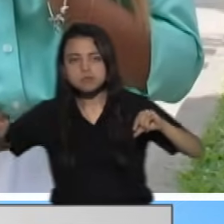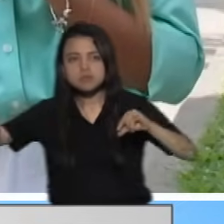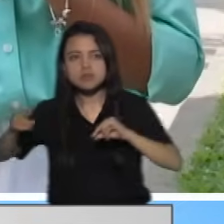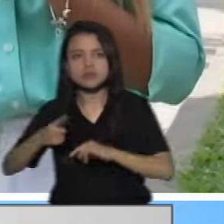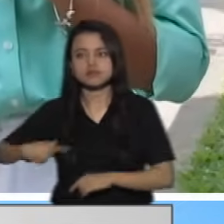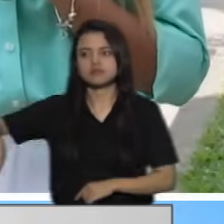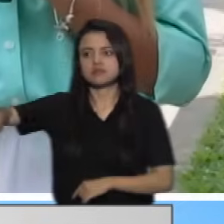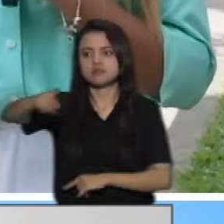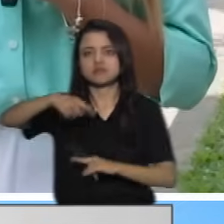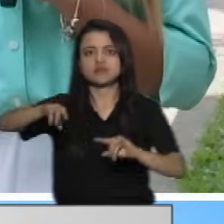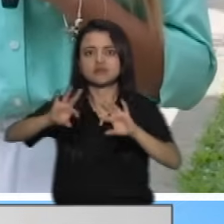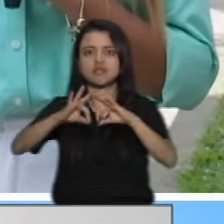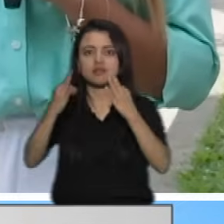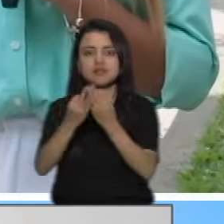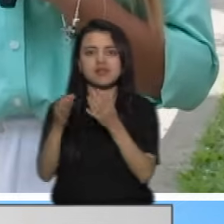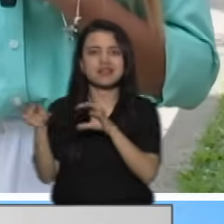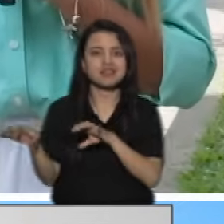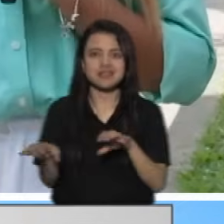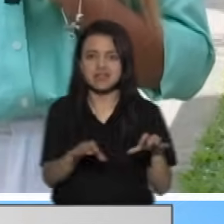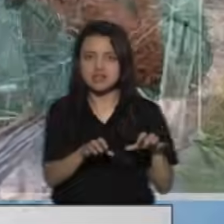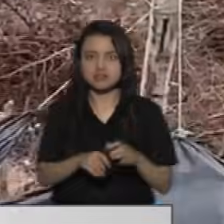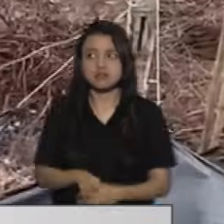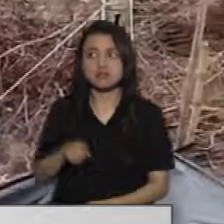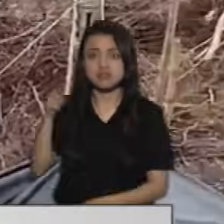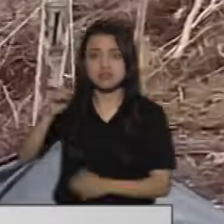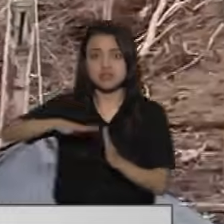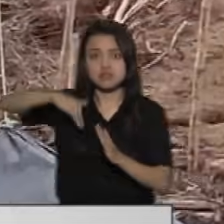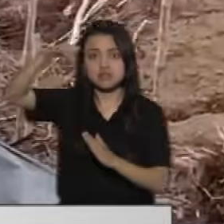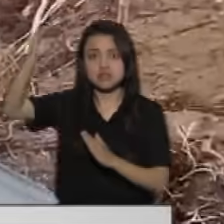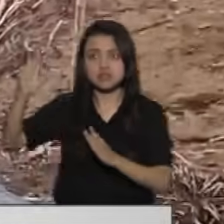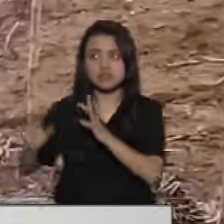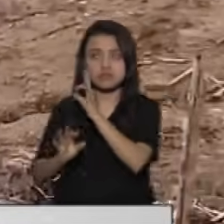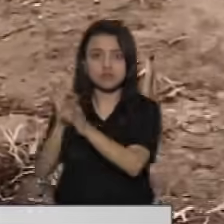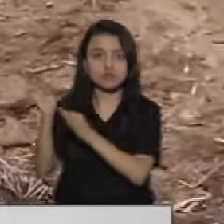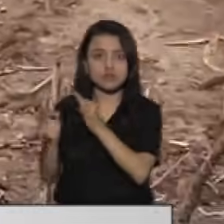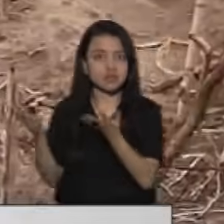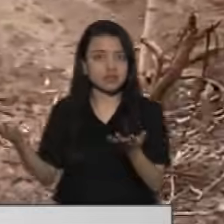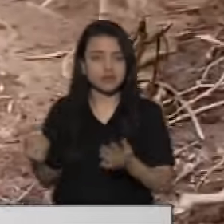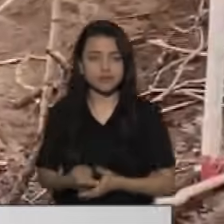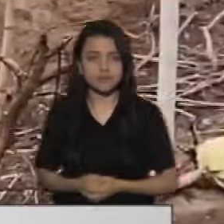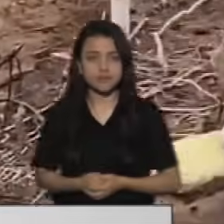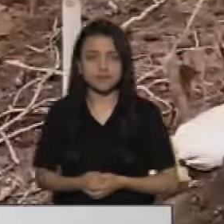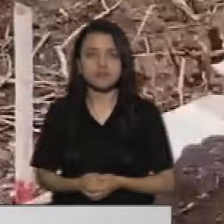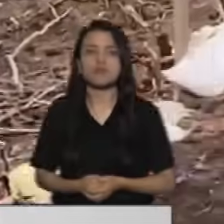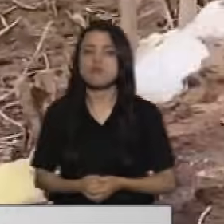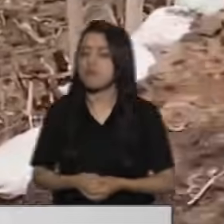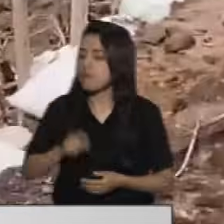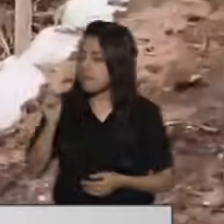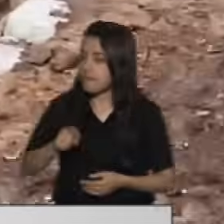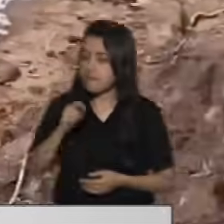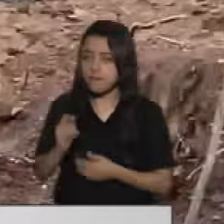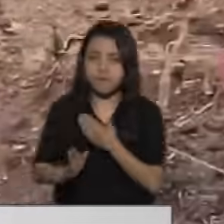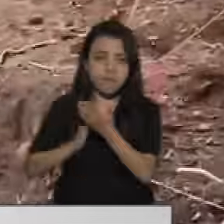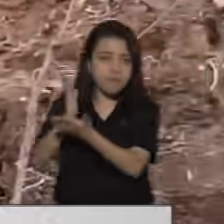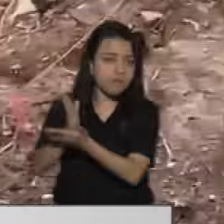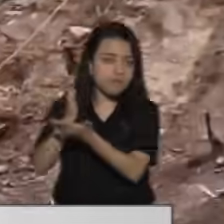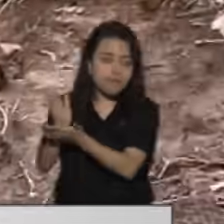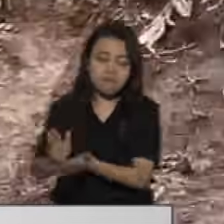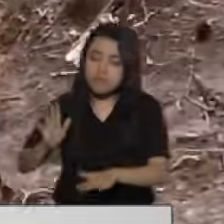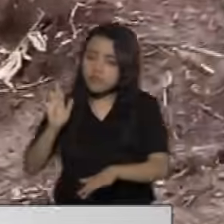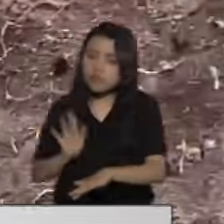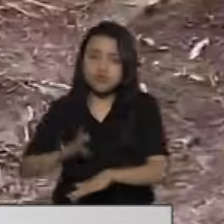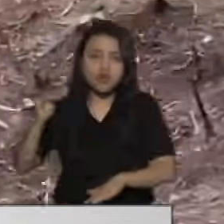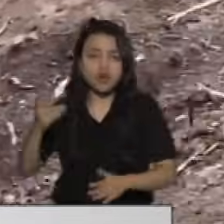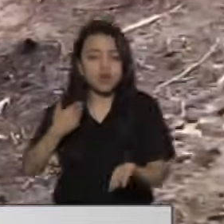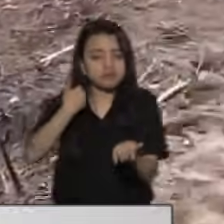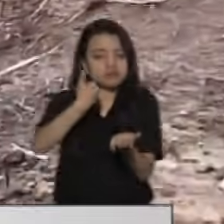irregular. Recordemos que es un territorio protegido. Las autoridades aseguraron que volverán al cerro las veces que sea necesario para